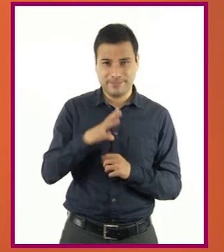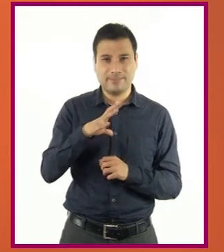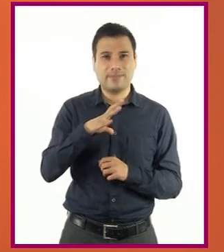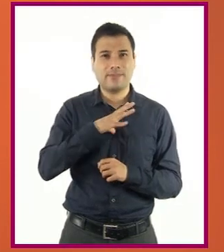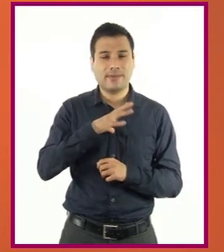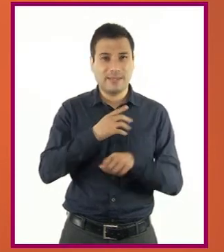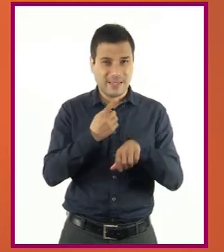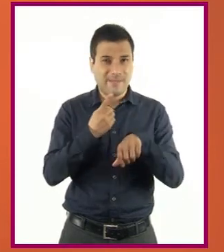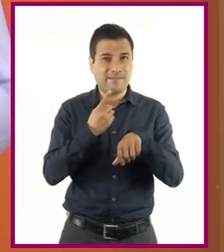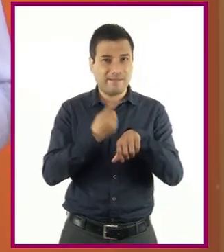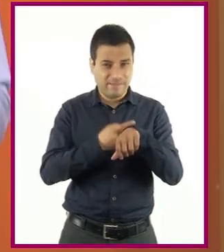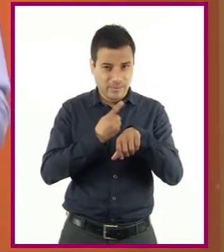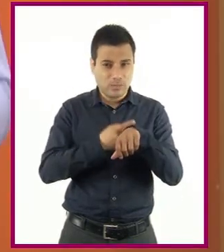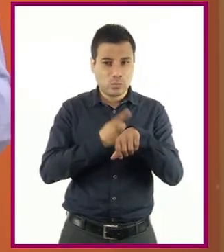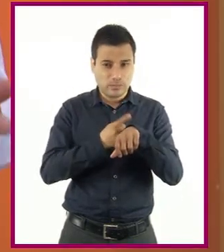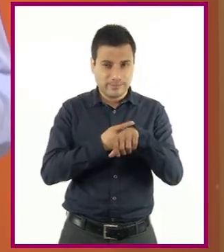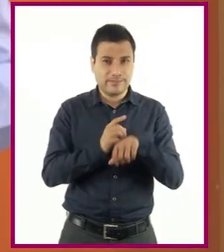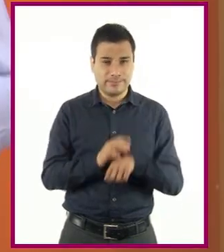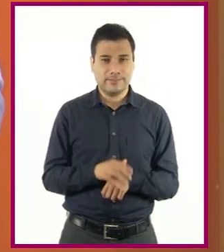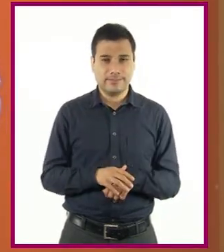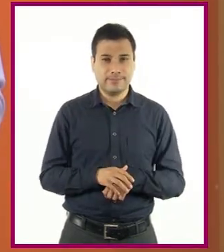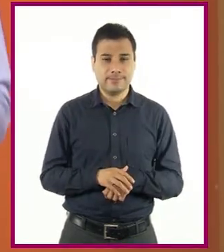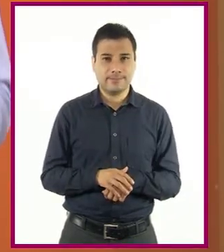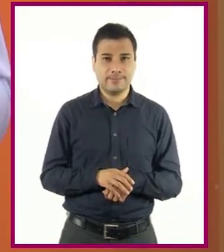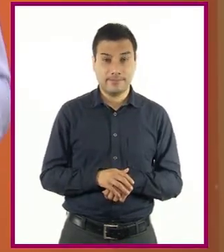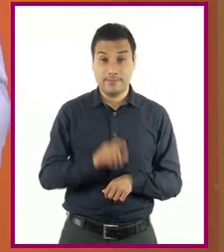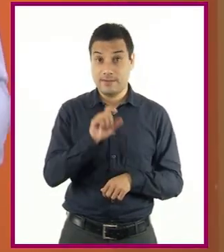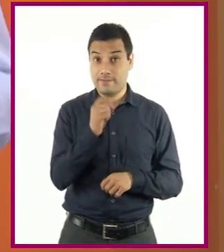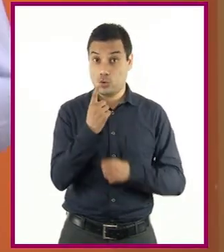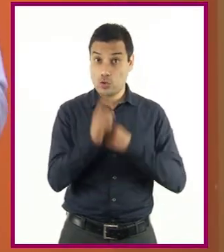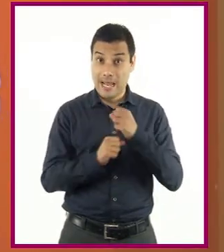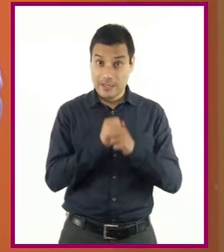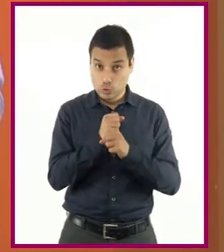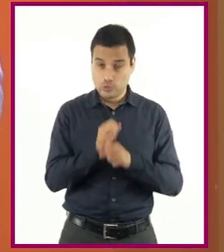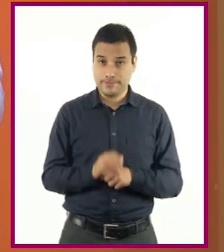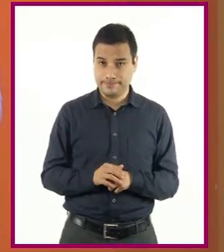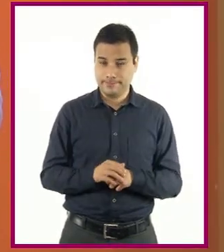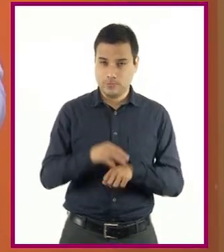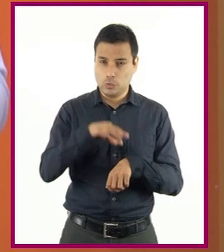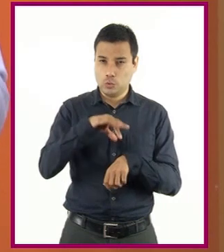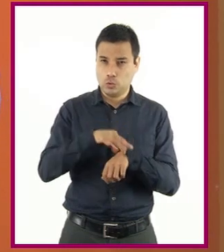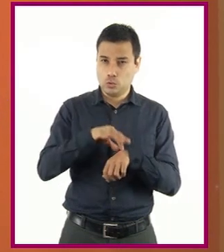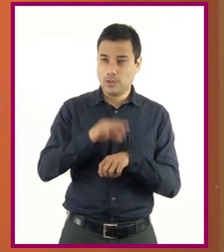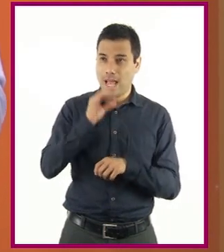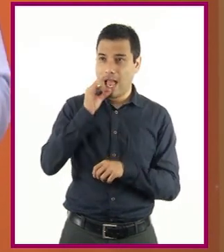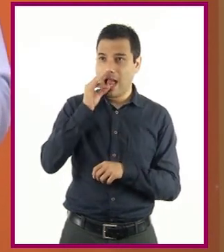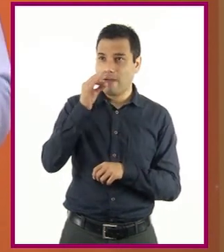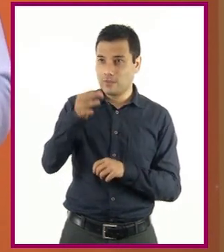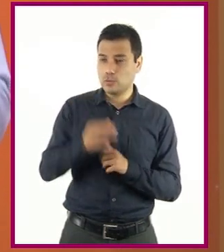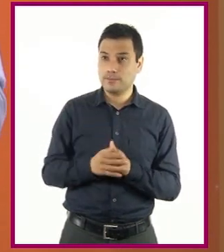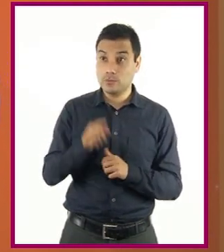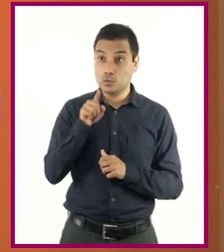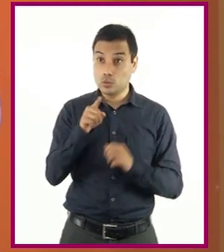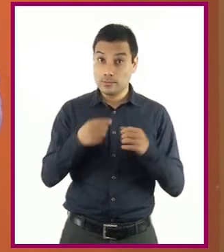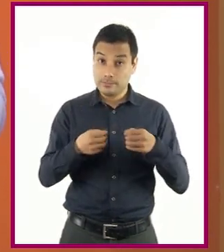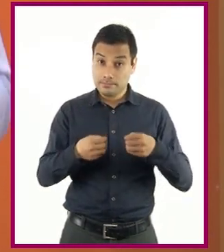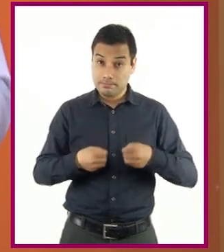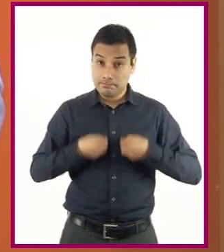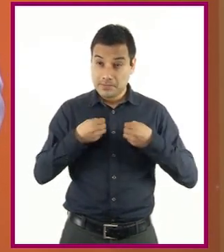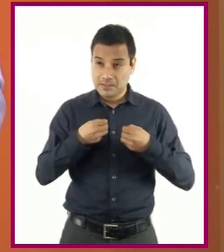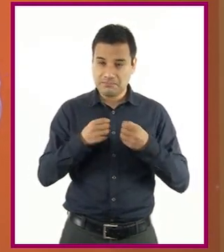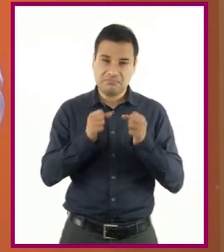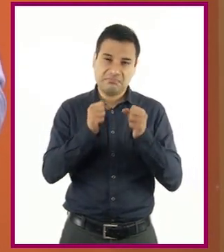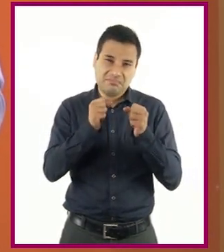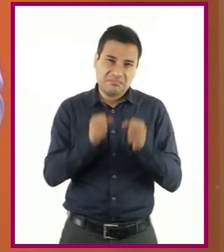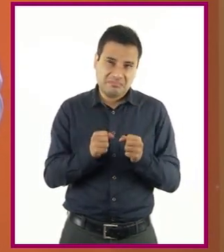degenerativo neuromuscular. Tenía 21 años cuando le dijeron que, debido a su enfermedad, su esperanza de vida apenas